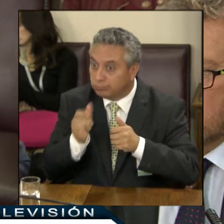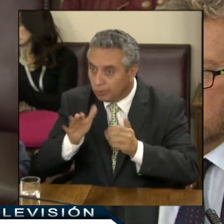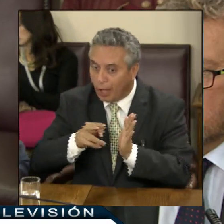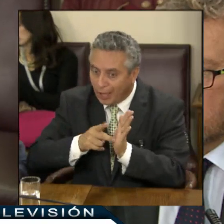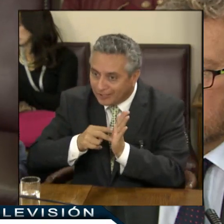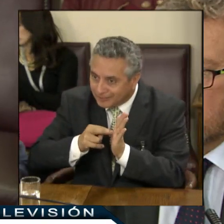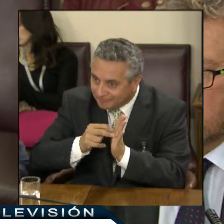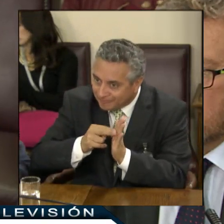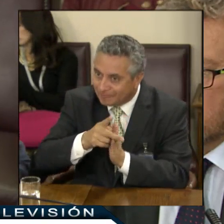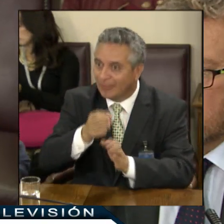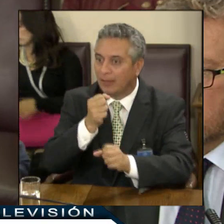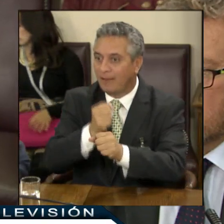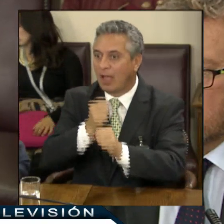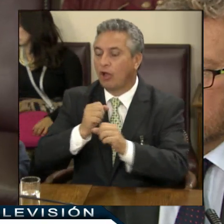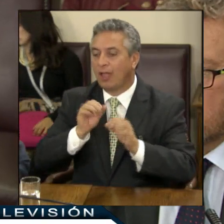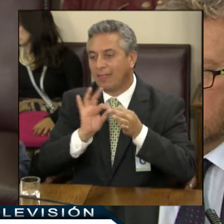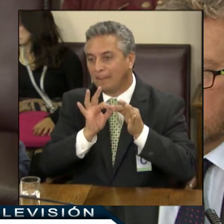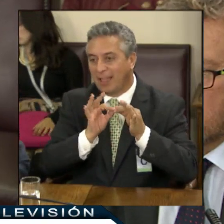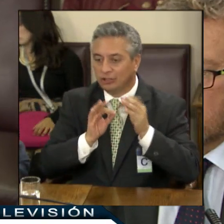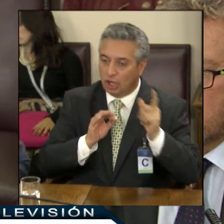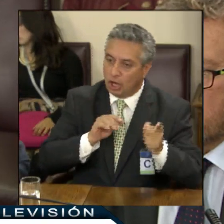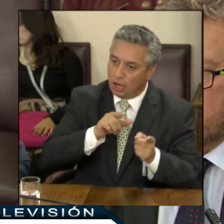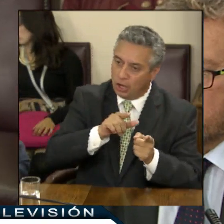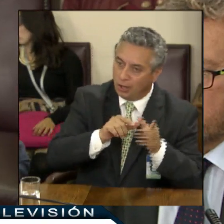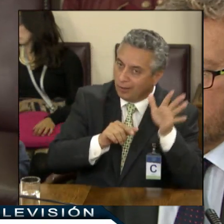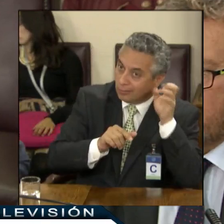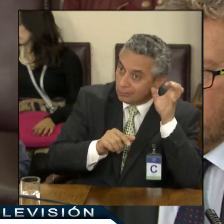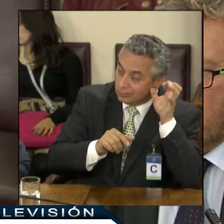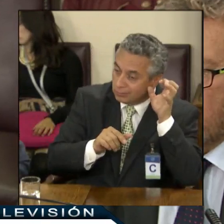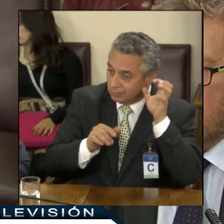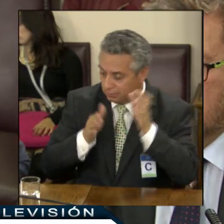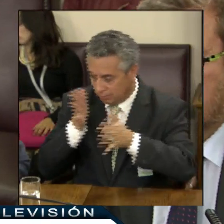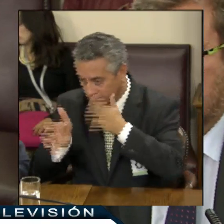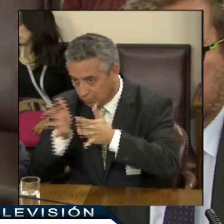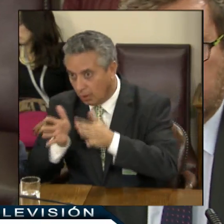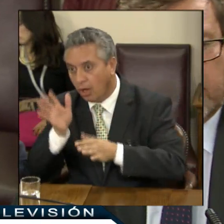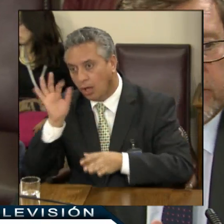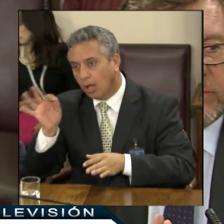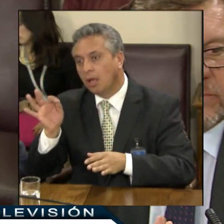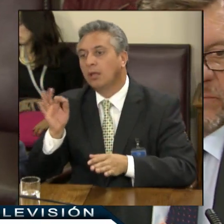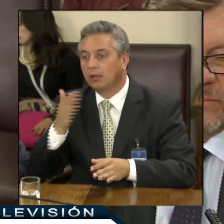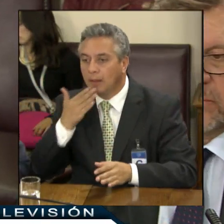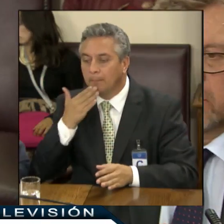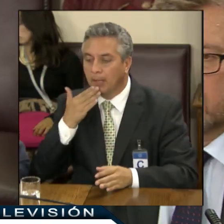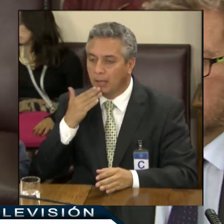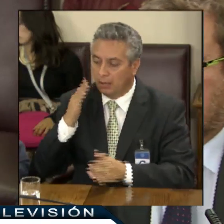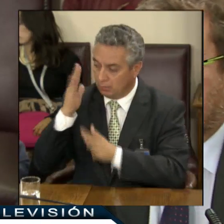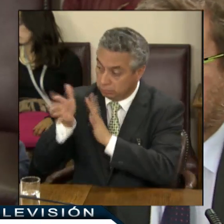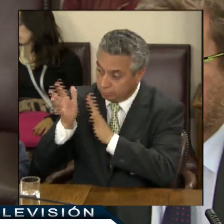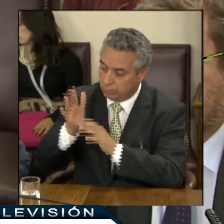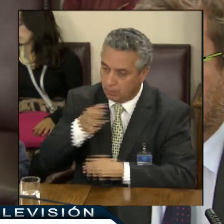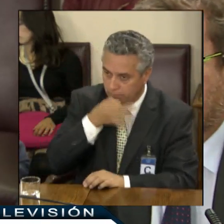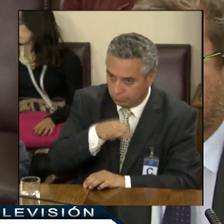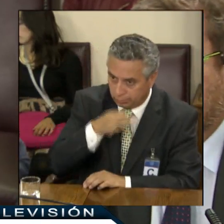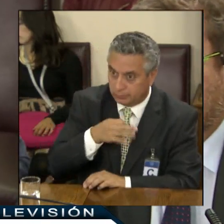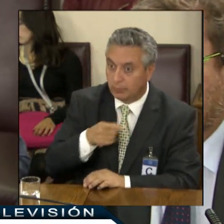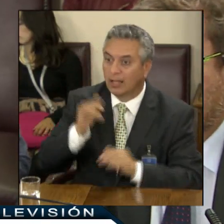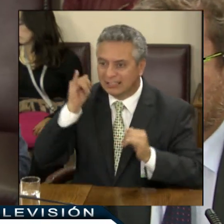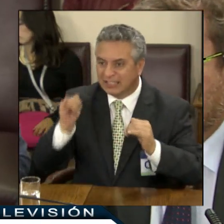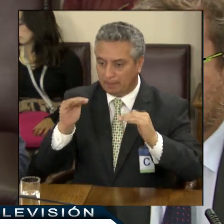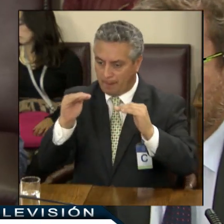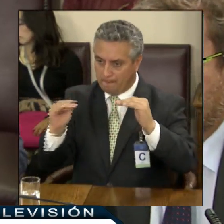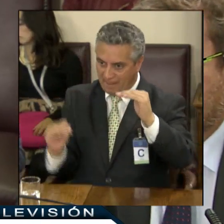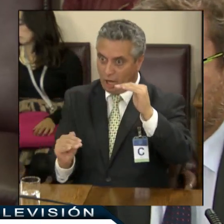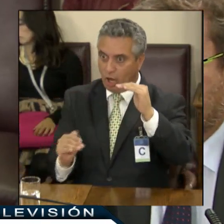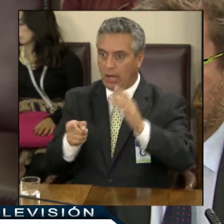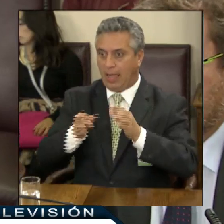y las labores de interpretación del Castellano en la lengua de seña y viceversa siempre con un menor grado de competencia en relación a un intérprete estas dos materia